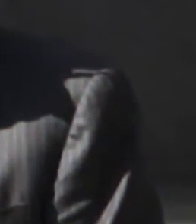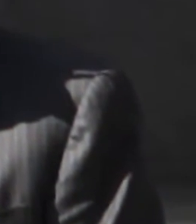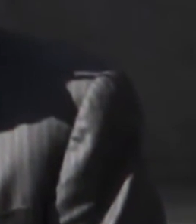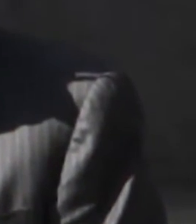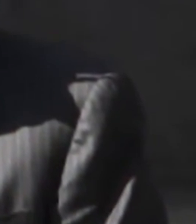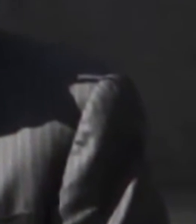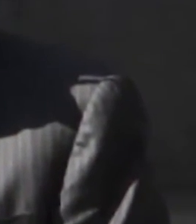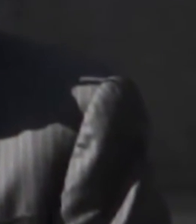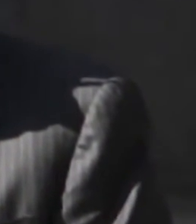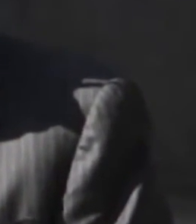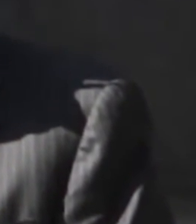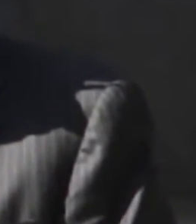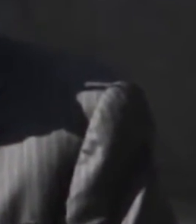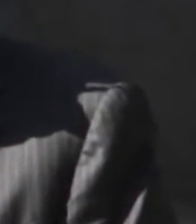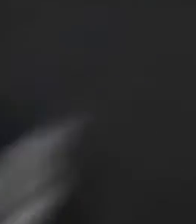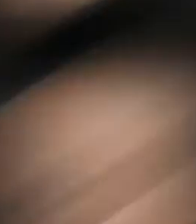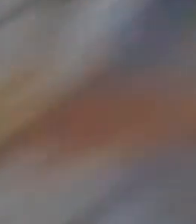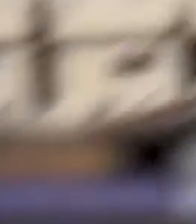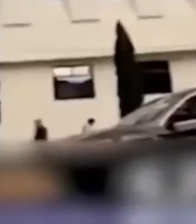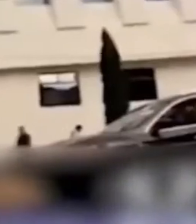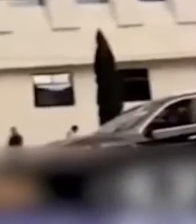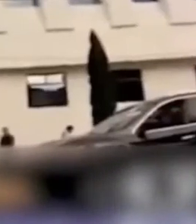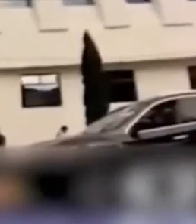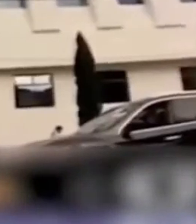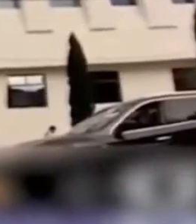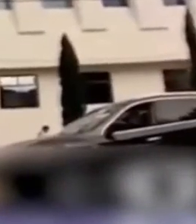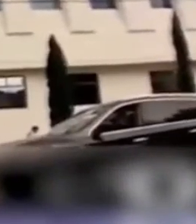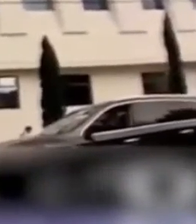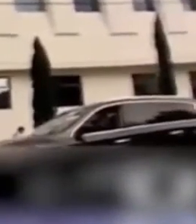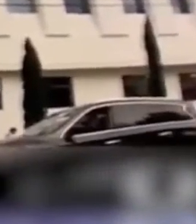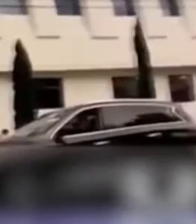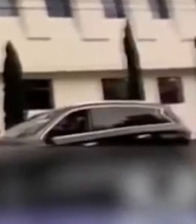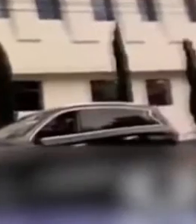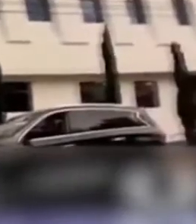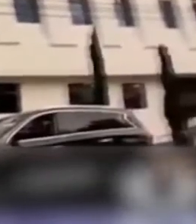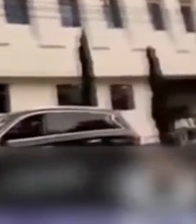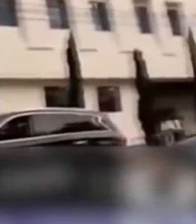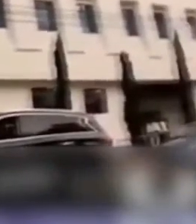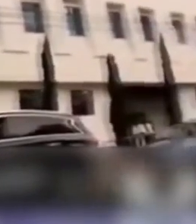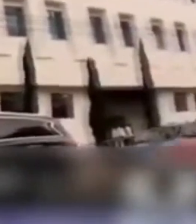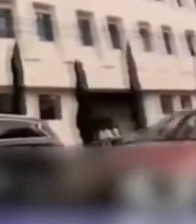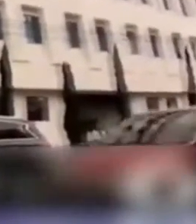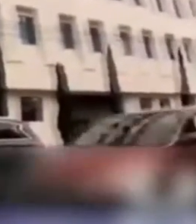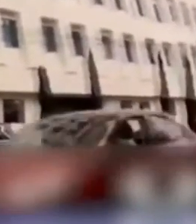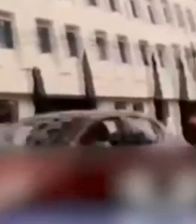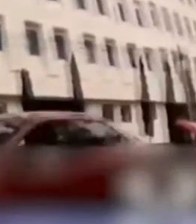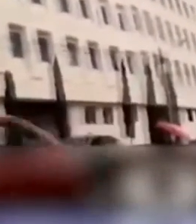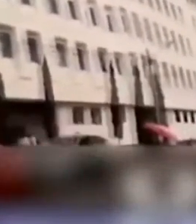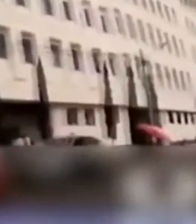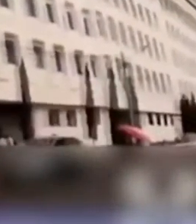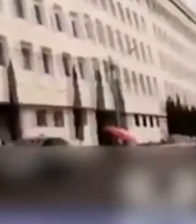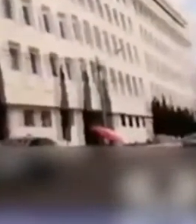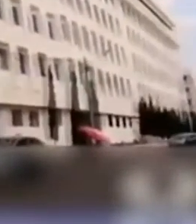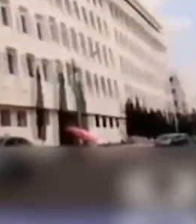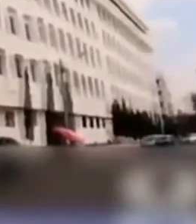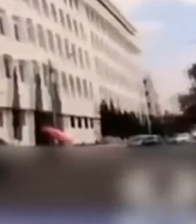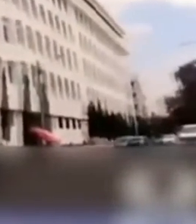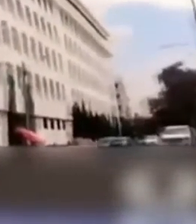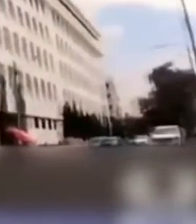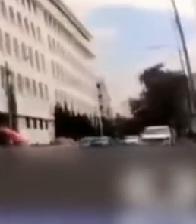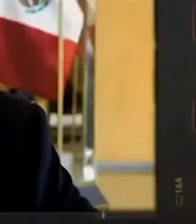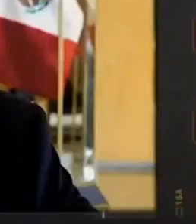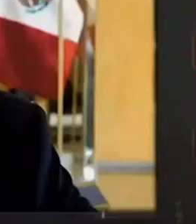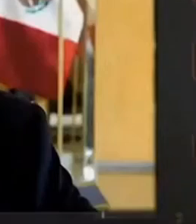apoyo y más elementos de seguridad para el Estado, por lo que viajó a la Ciudad de México con Beitia y su sobrino Hugo Sánchez a una reunión en el